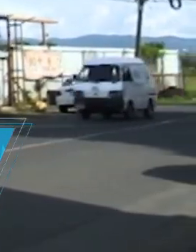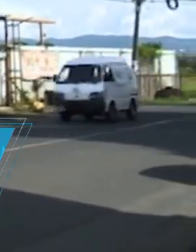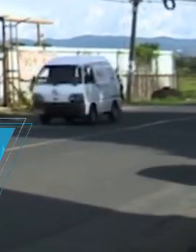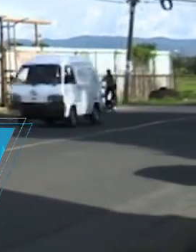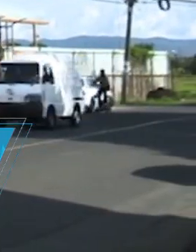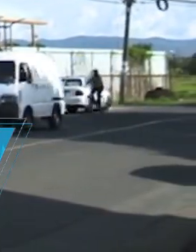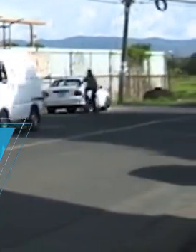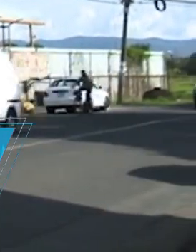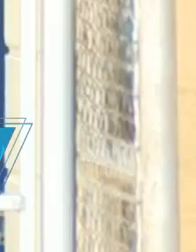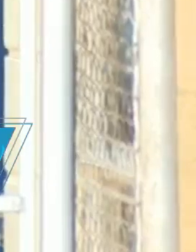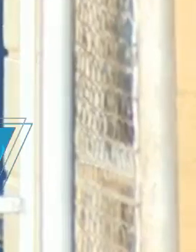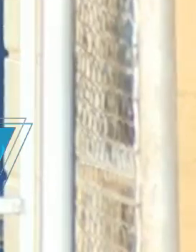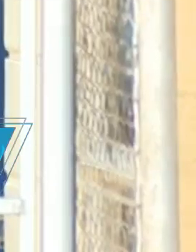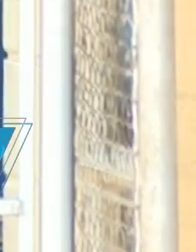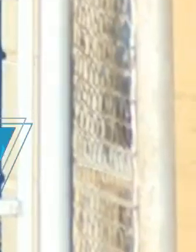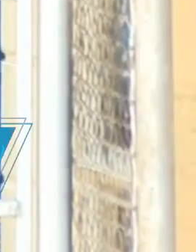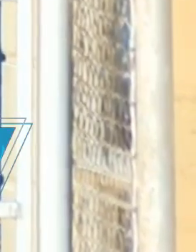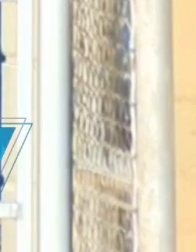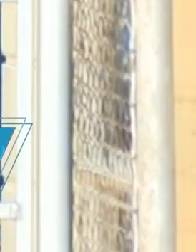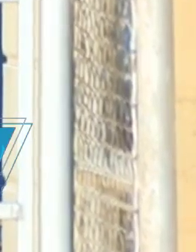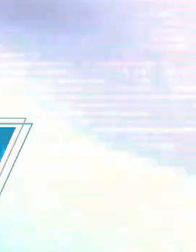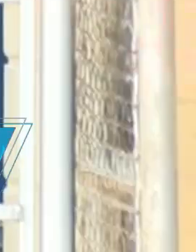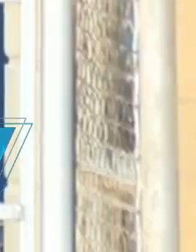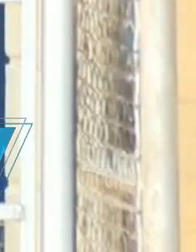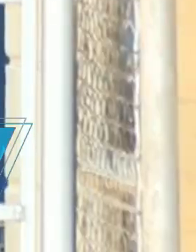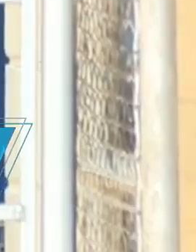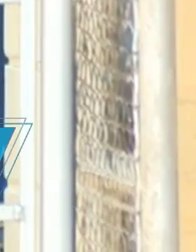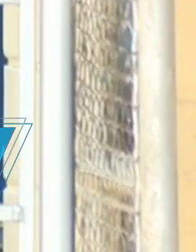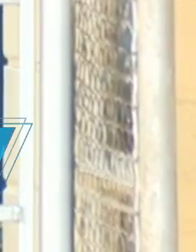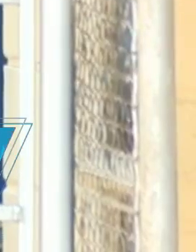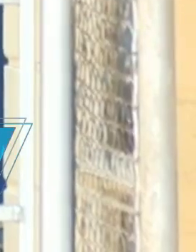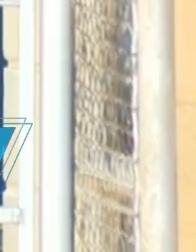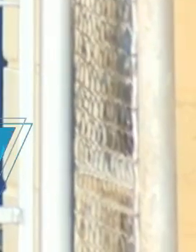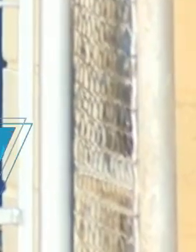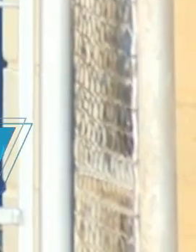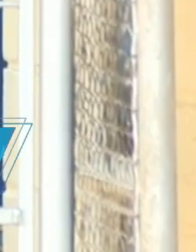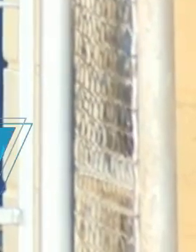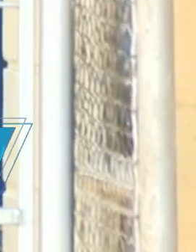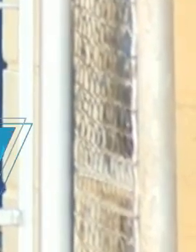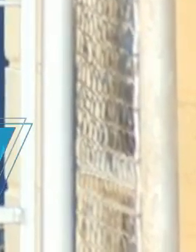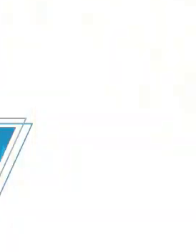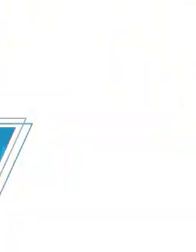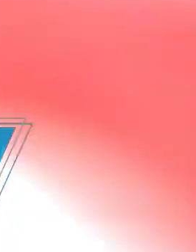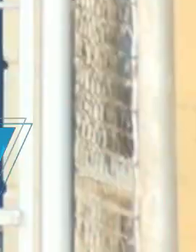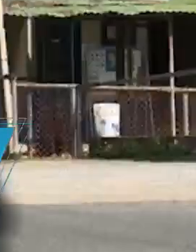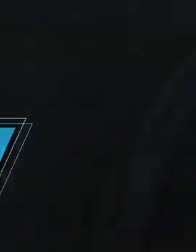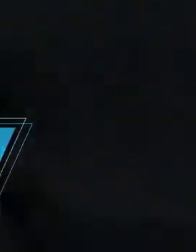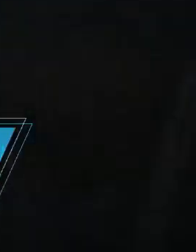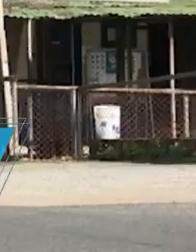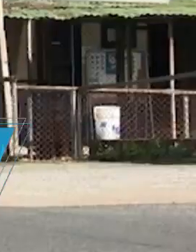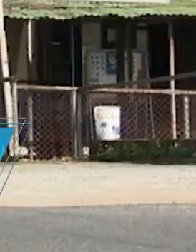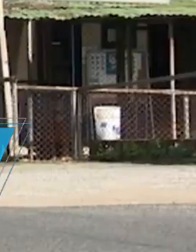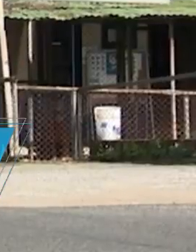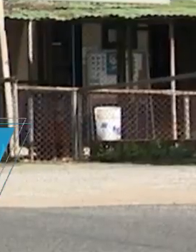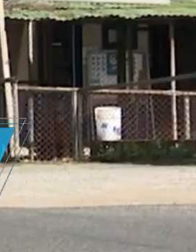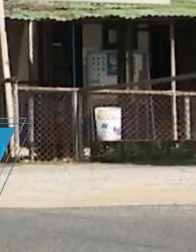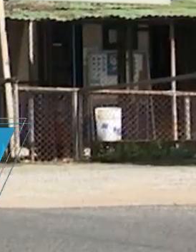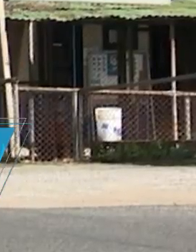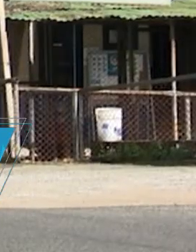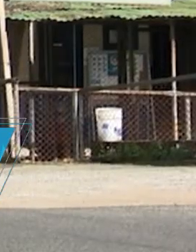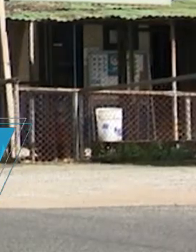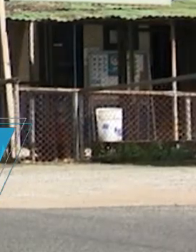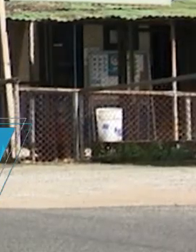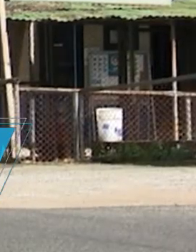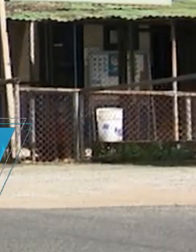con COVID-19. En las últimas 24 horas se reportaron 29 casos de contagio, 16